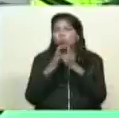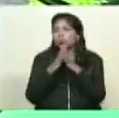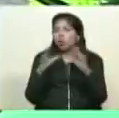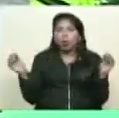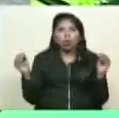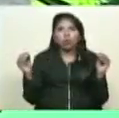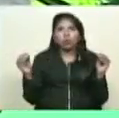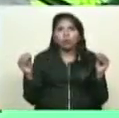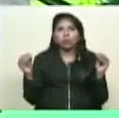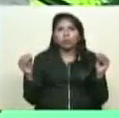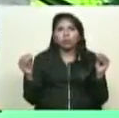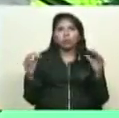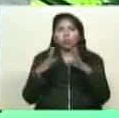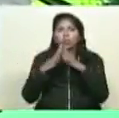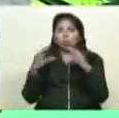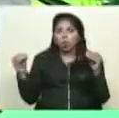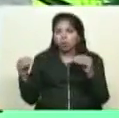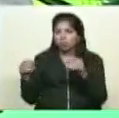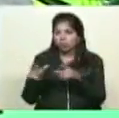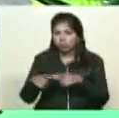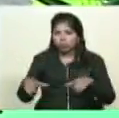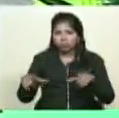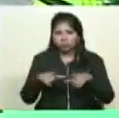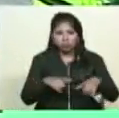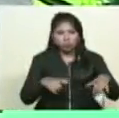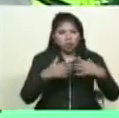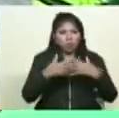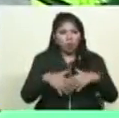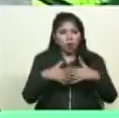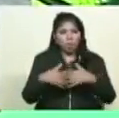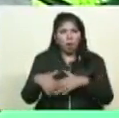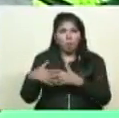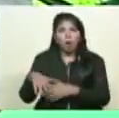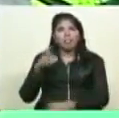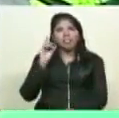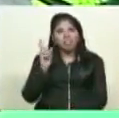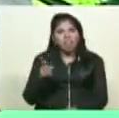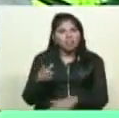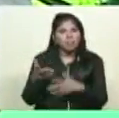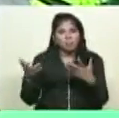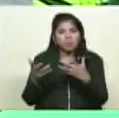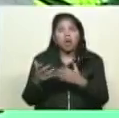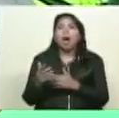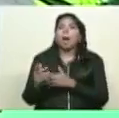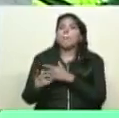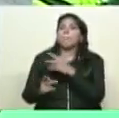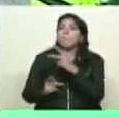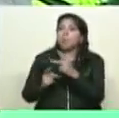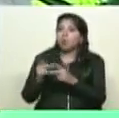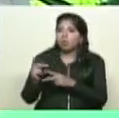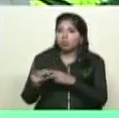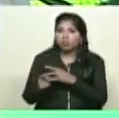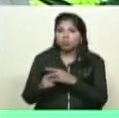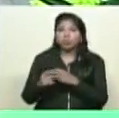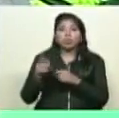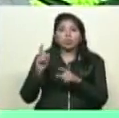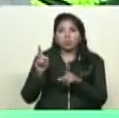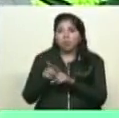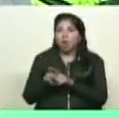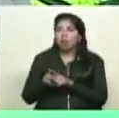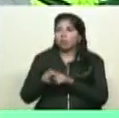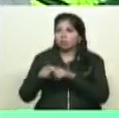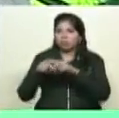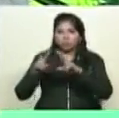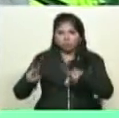Todos los rublos, todas las áreas productivas del país deben ser sometidas a un proceso de reorganización productiva